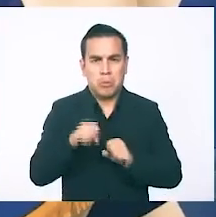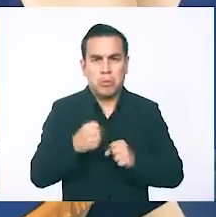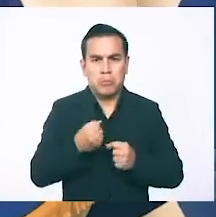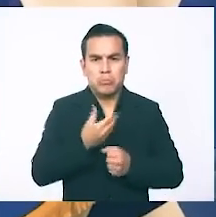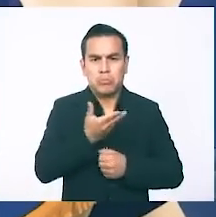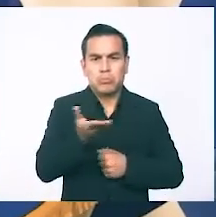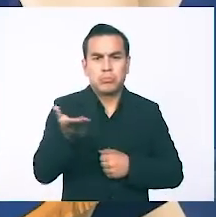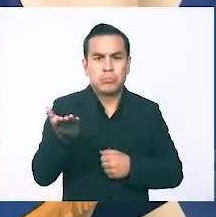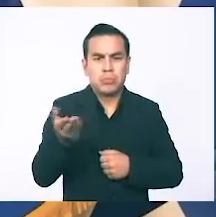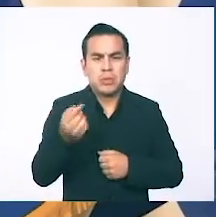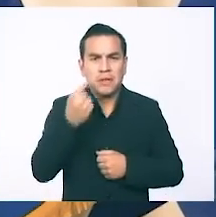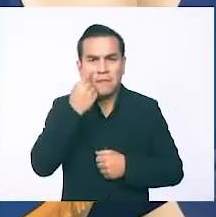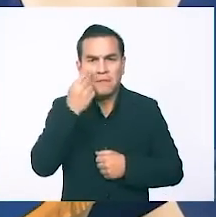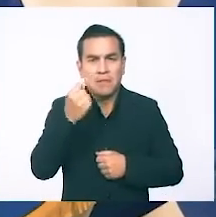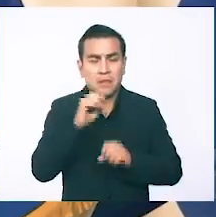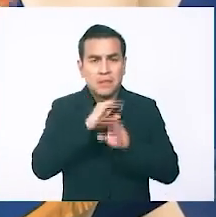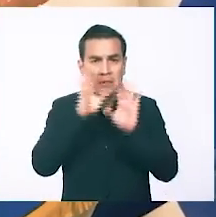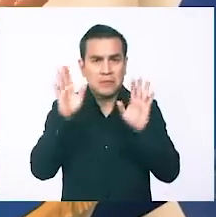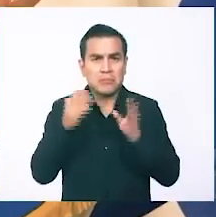creo que está en las redes sociales.